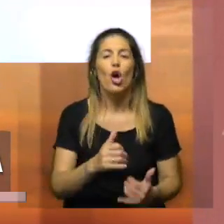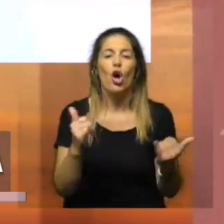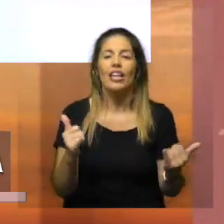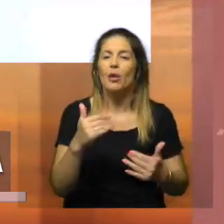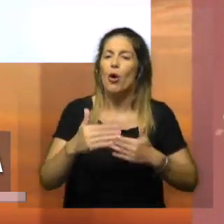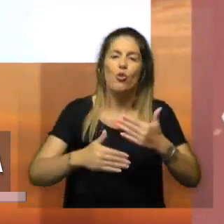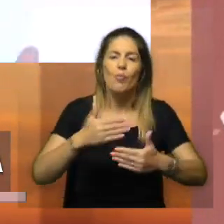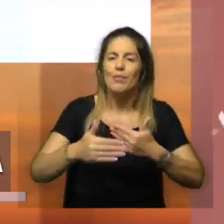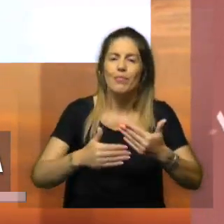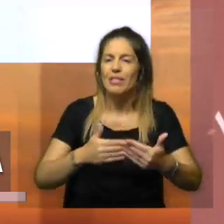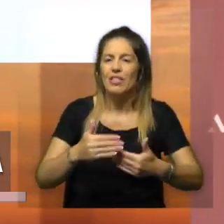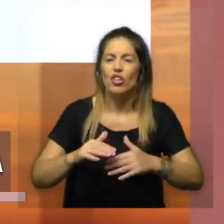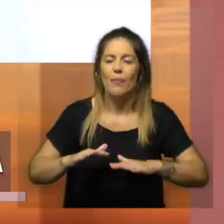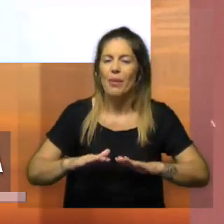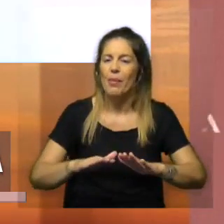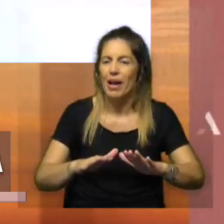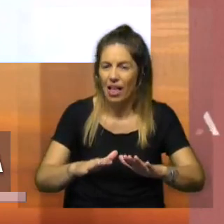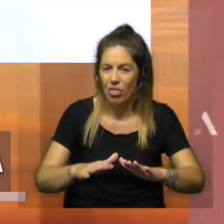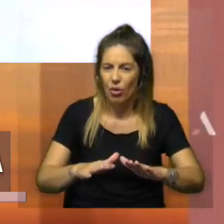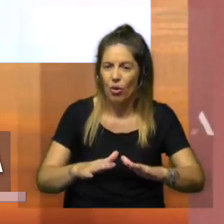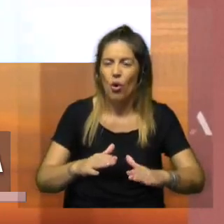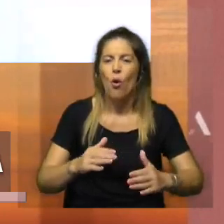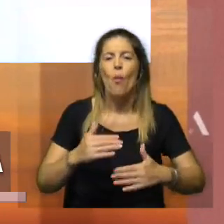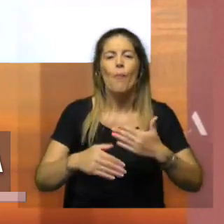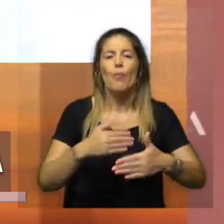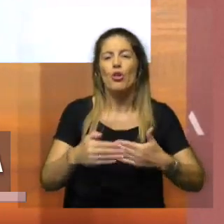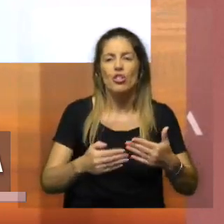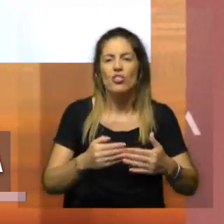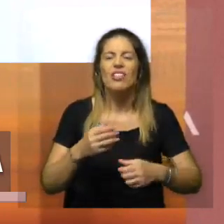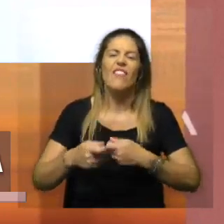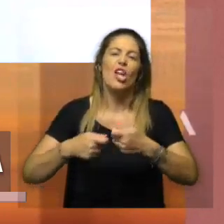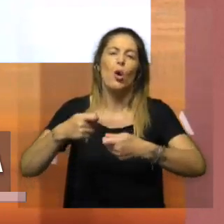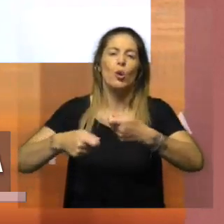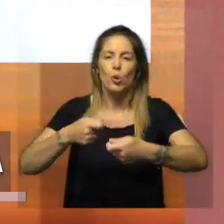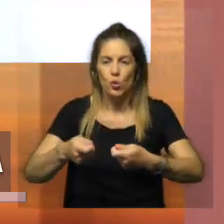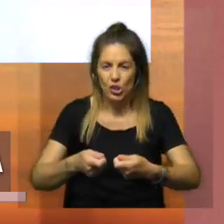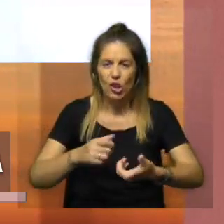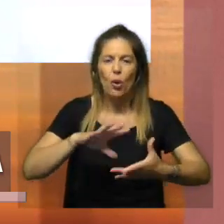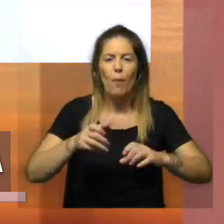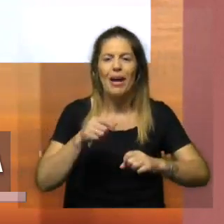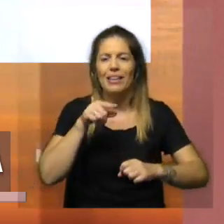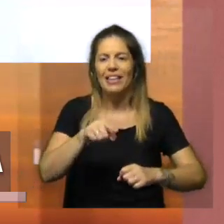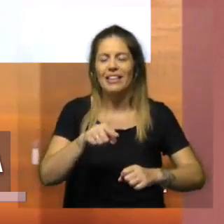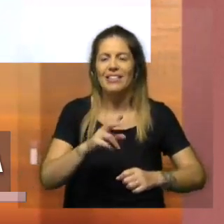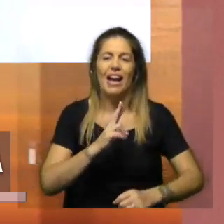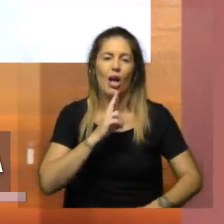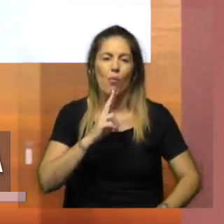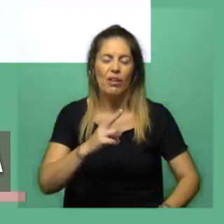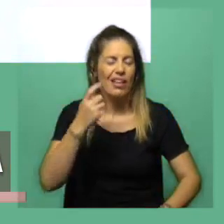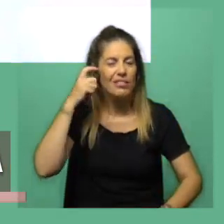que viene preparándose, un proceso que cursivamente se viene construyendo como parte de esa contestación, ¿no? Esta